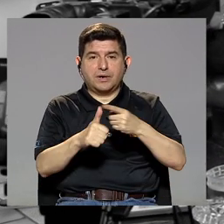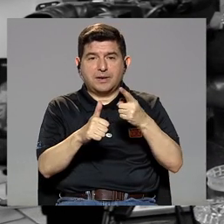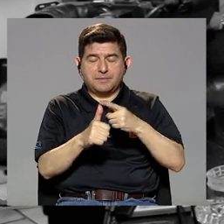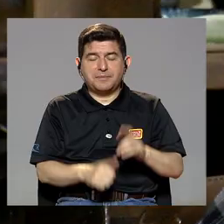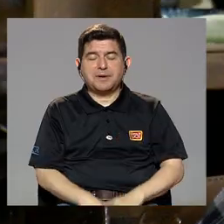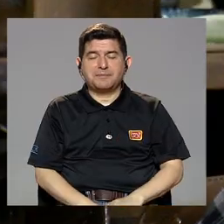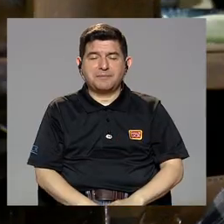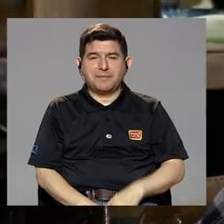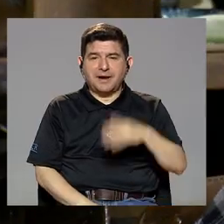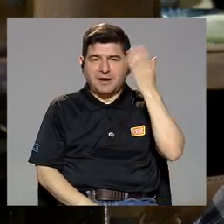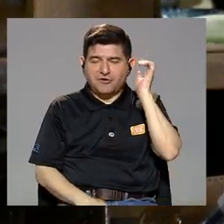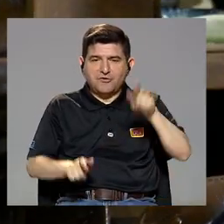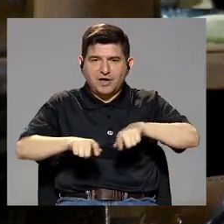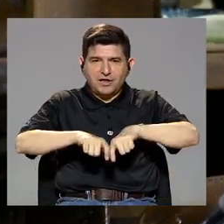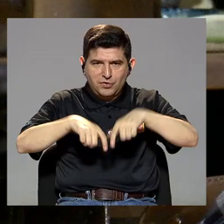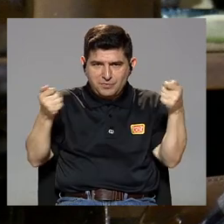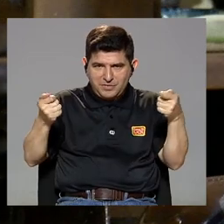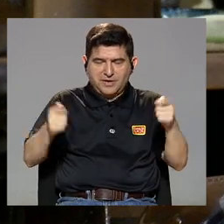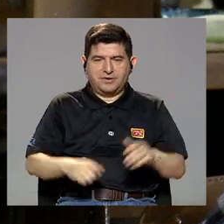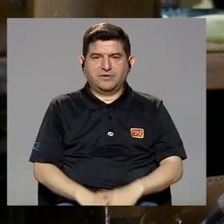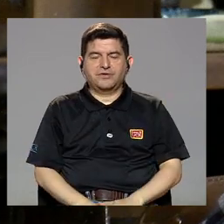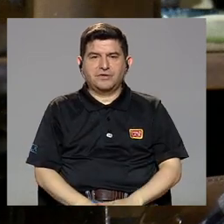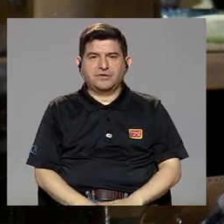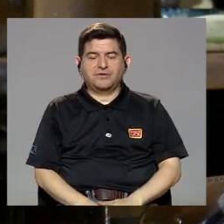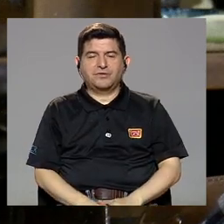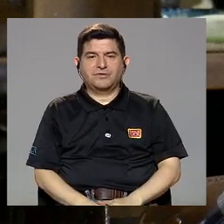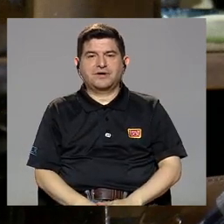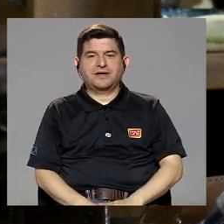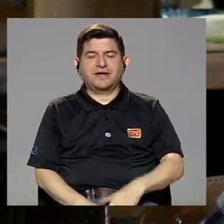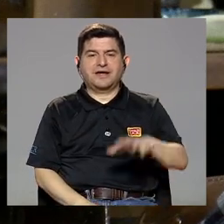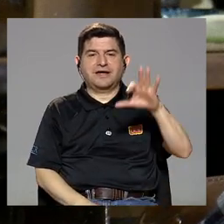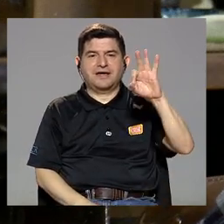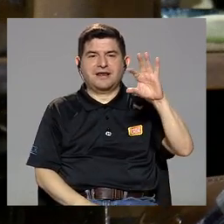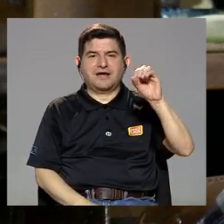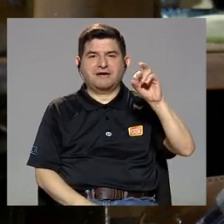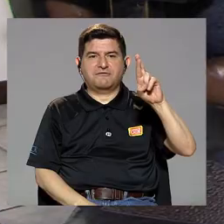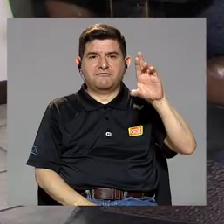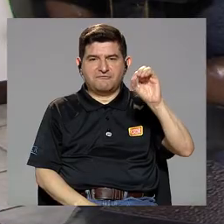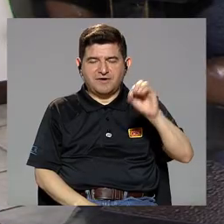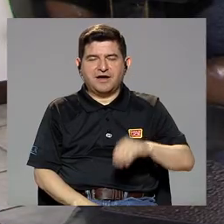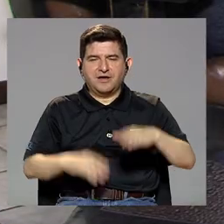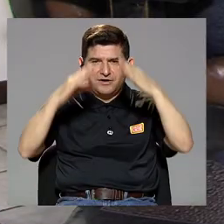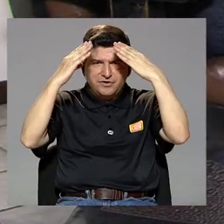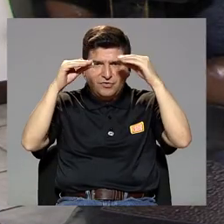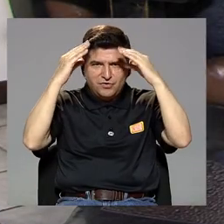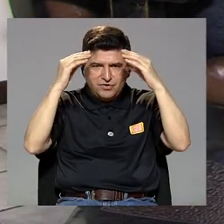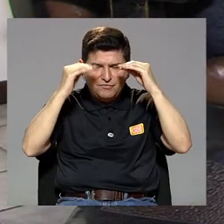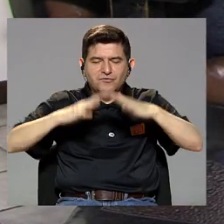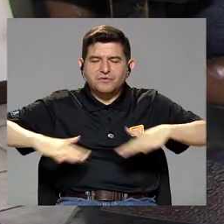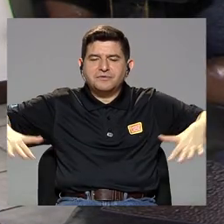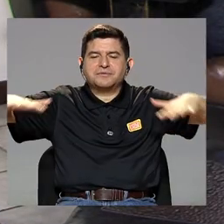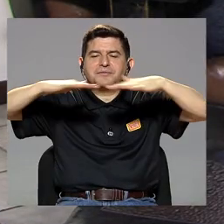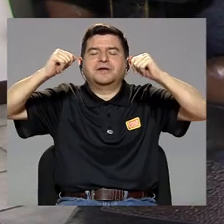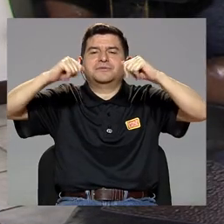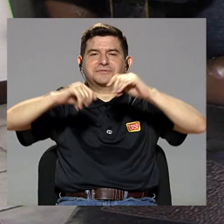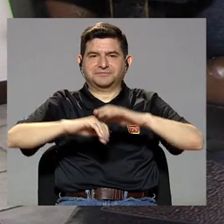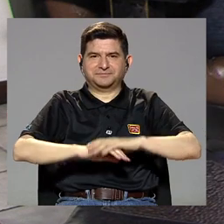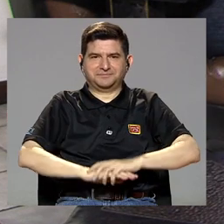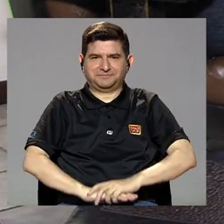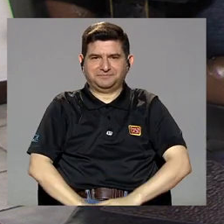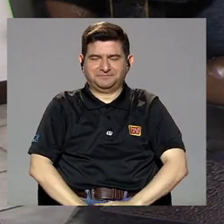periódico que se llama el faro informador del espacio y entonces allí